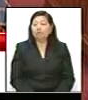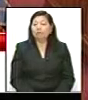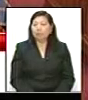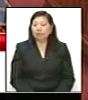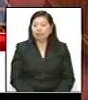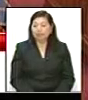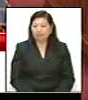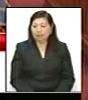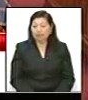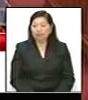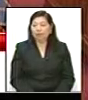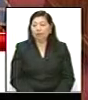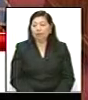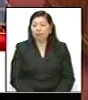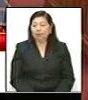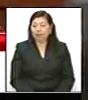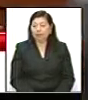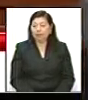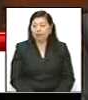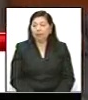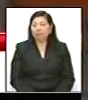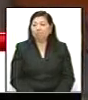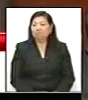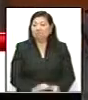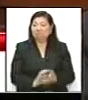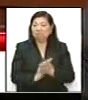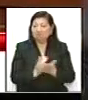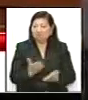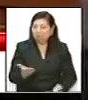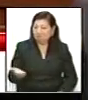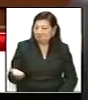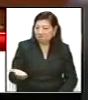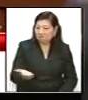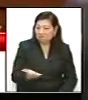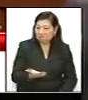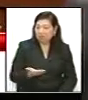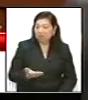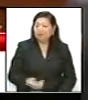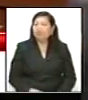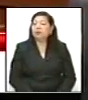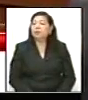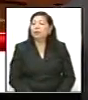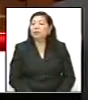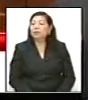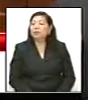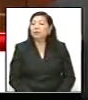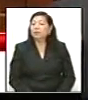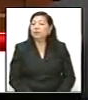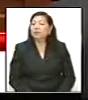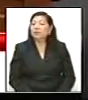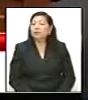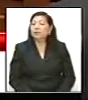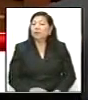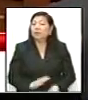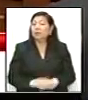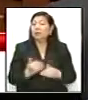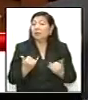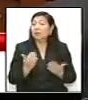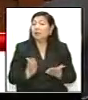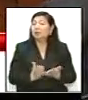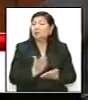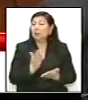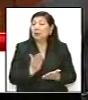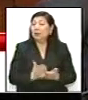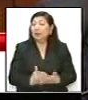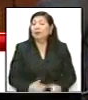Muchas gracias, señor presidente. Un saludo a los colegas, a las personas presentes. Con relación a este caso, señora